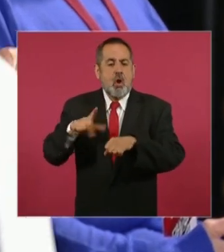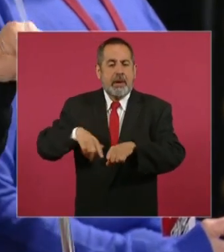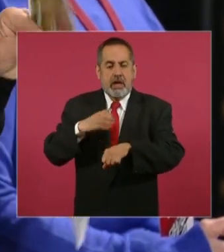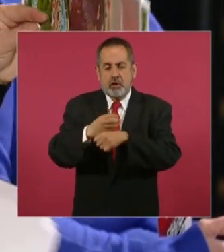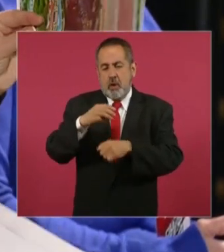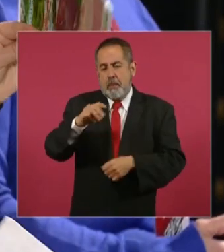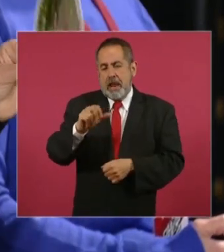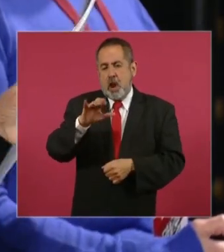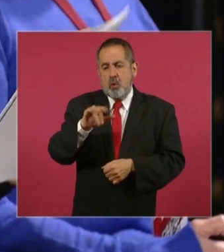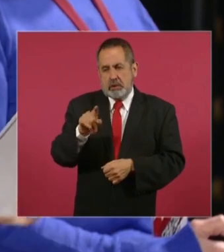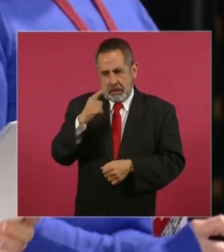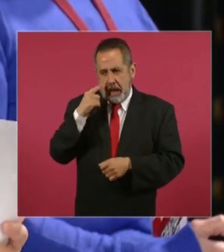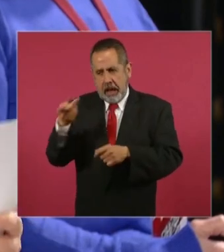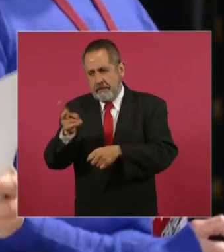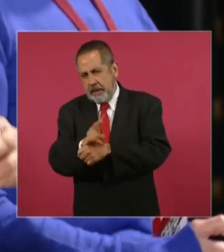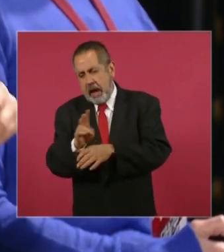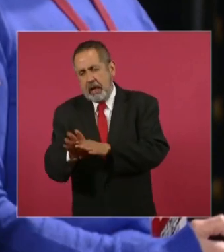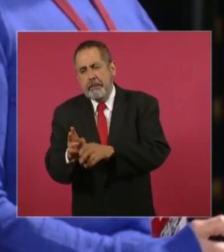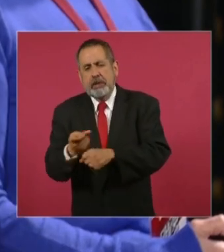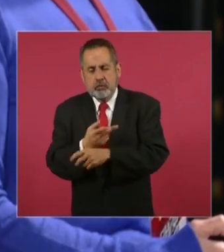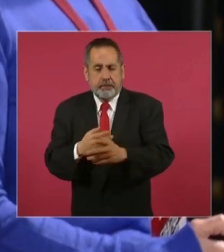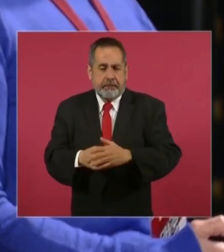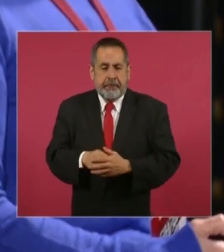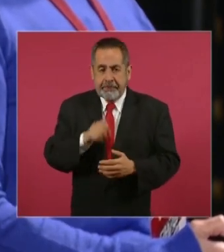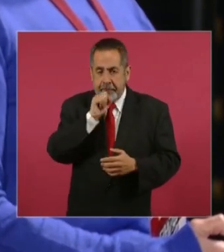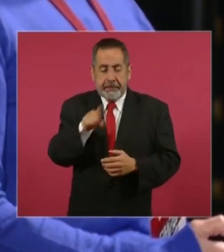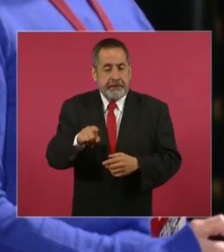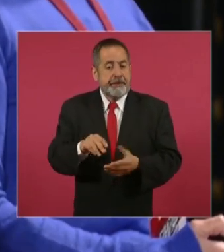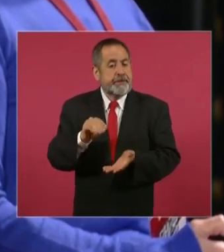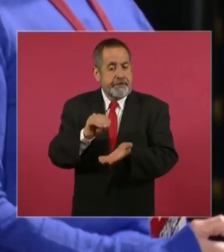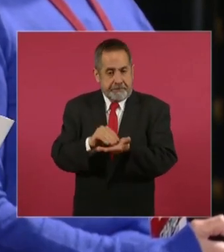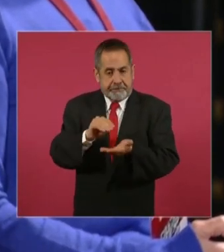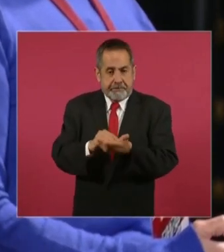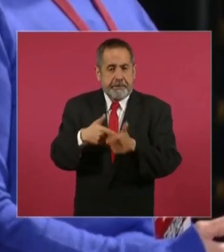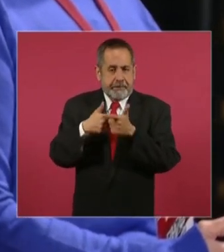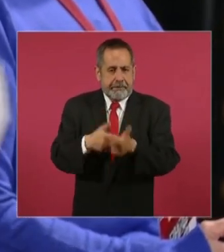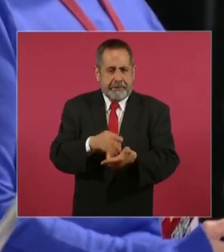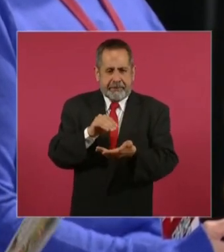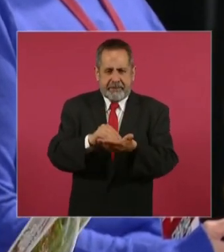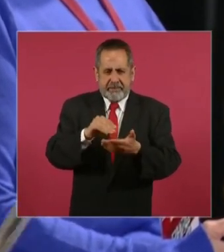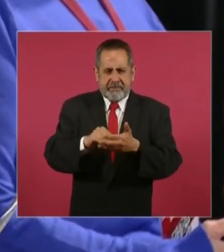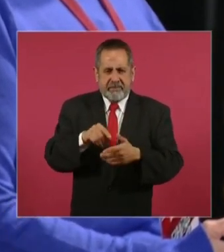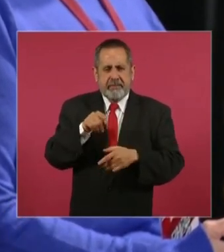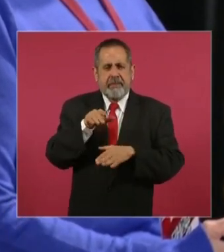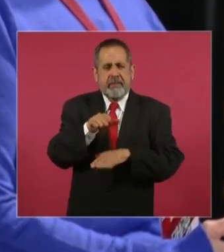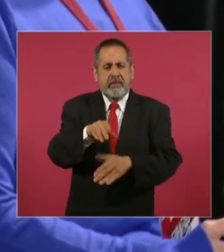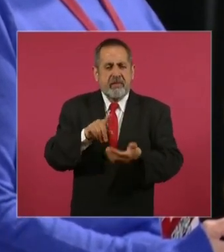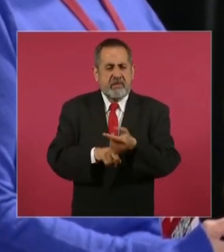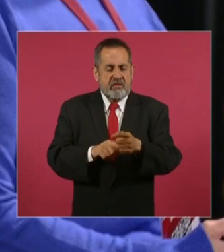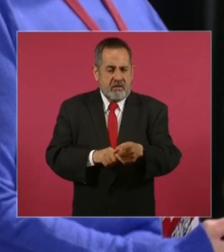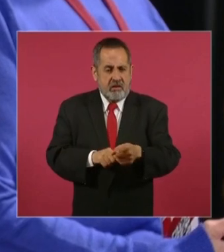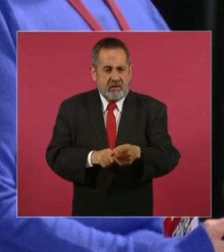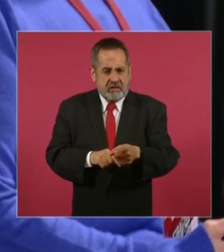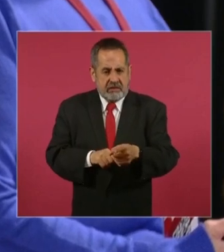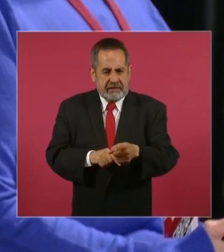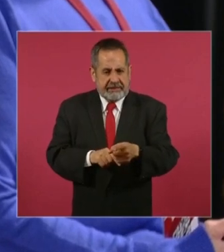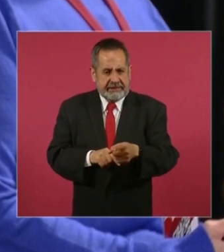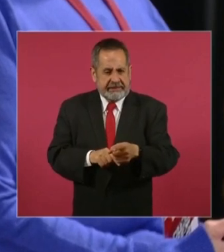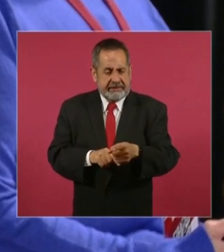Y también, presidente, seguimos con lo mismo de la cuestión de las